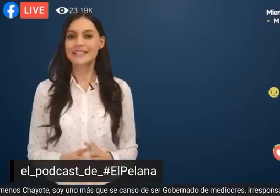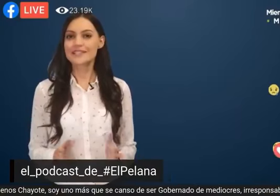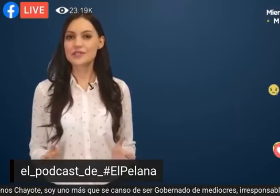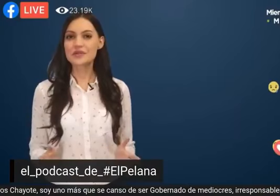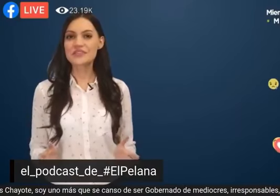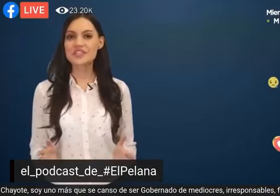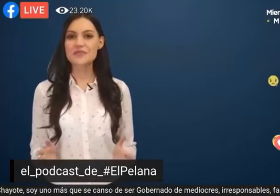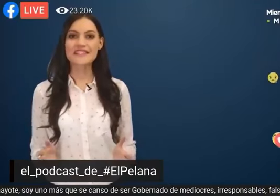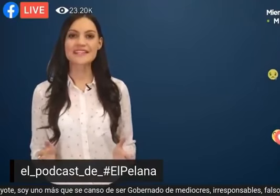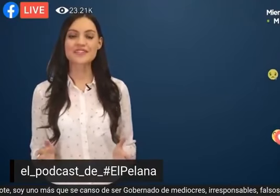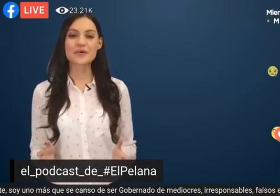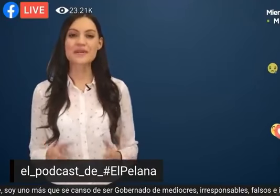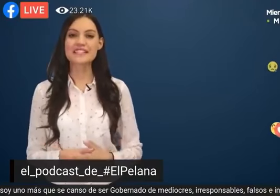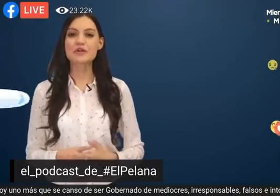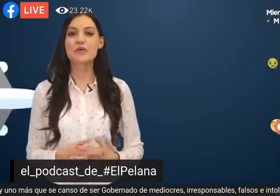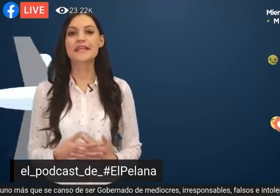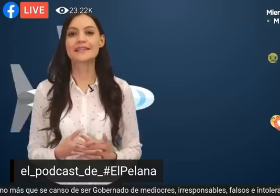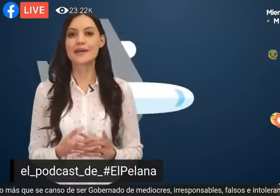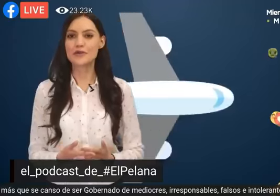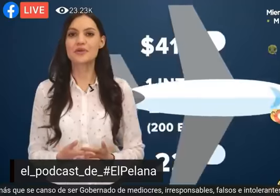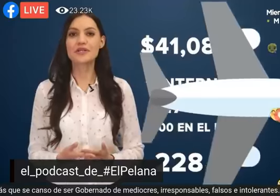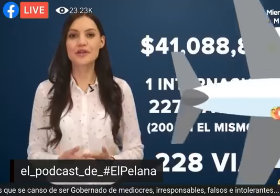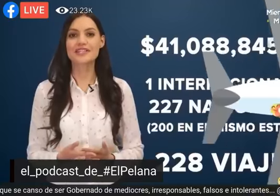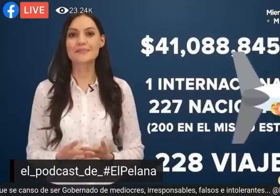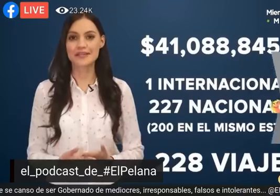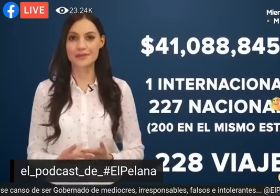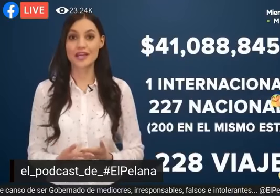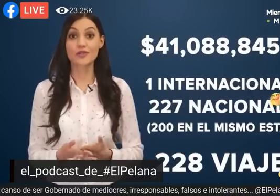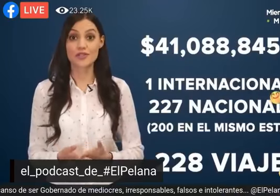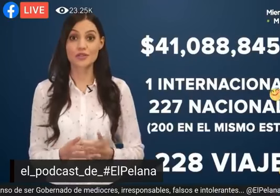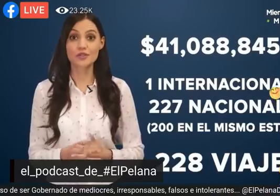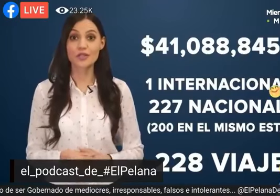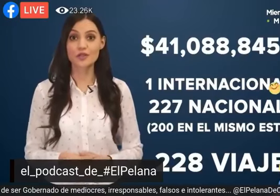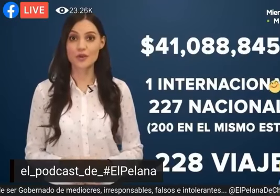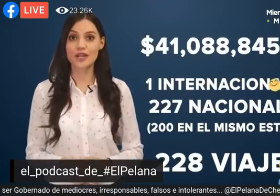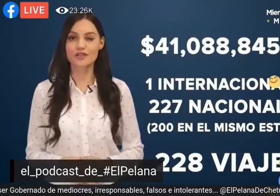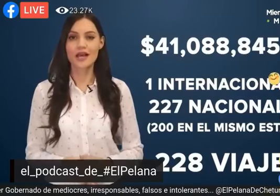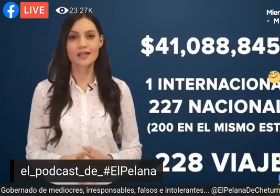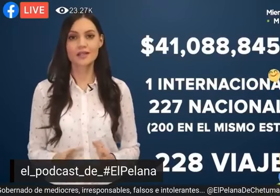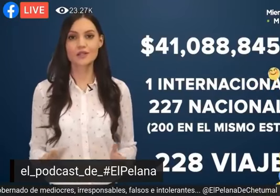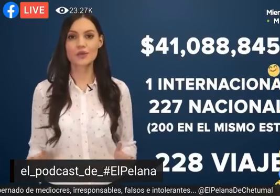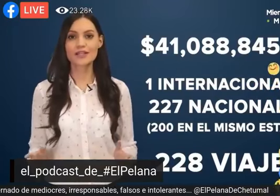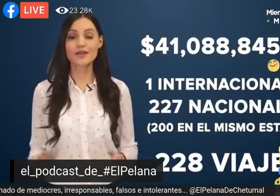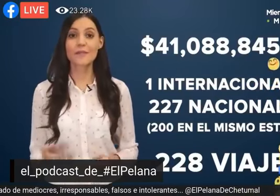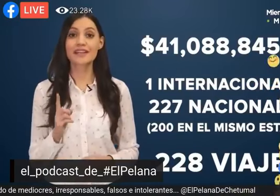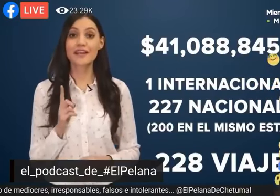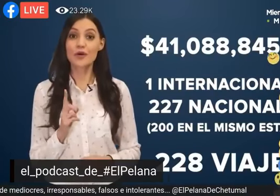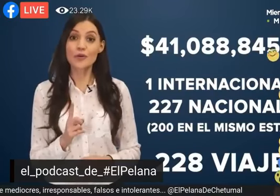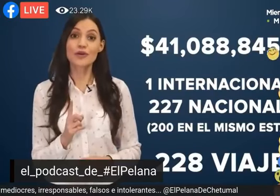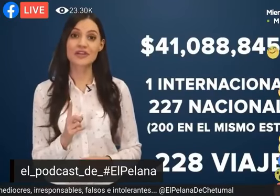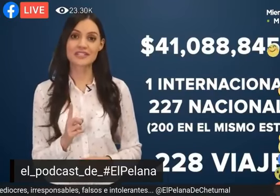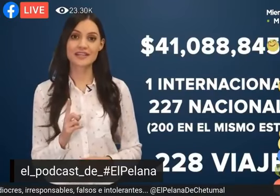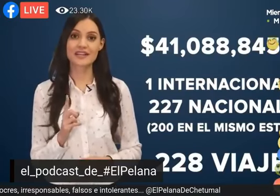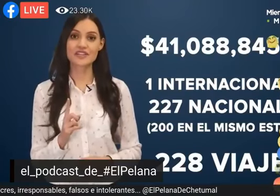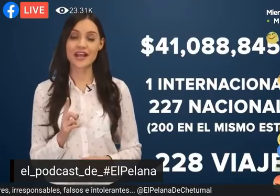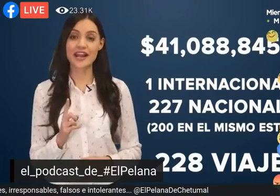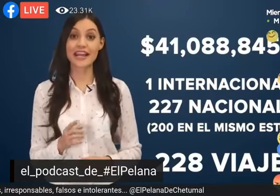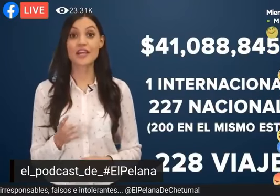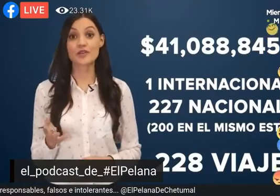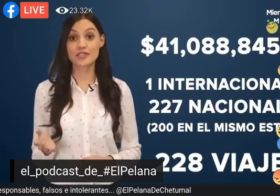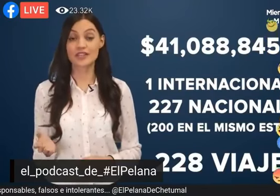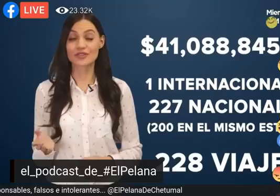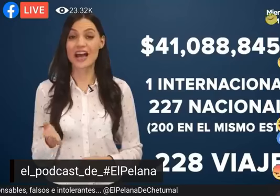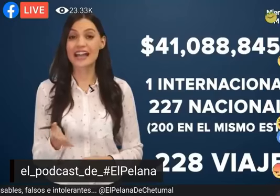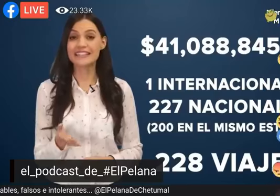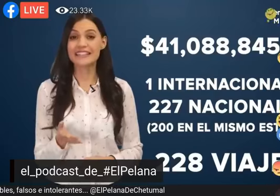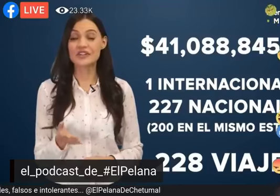el estado. Y tan solo en 6 meses gastó más de 41 millones de pesos en 228 vuelos, de los cuales solamente uno es internacional